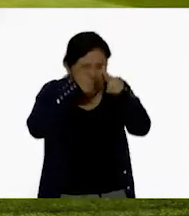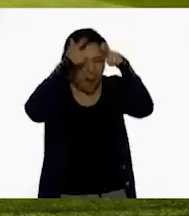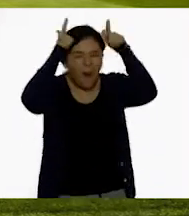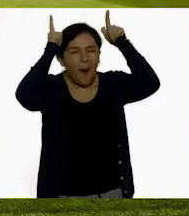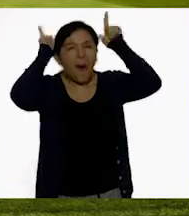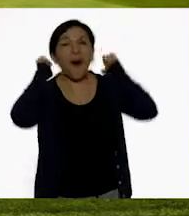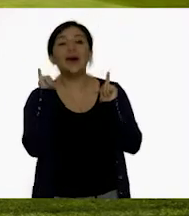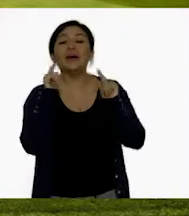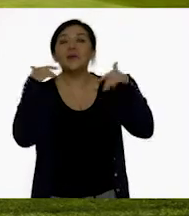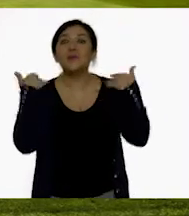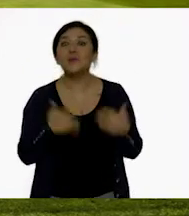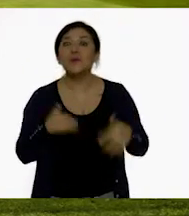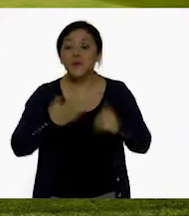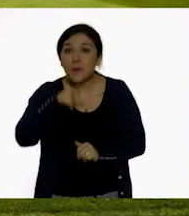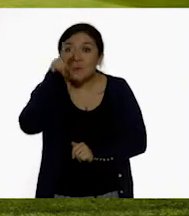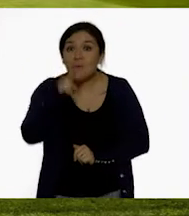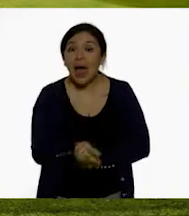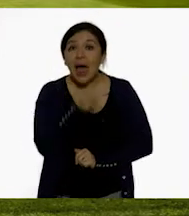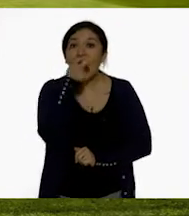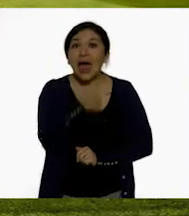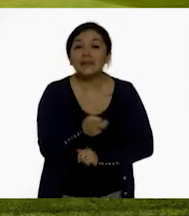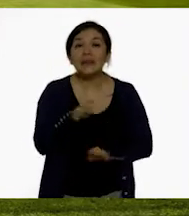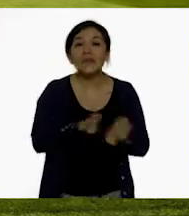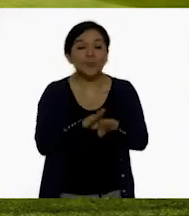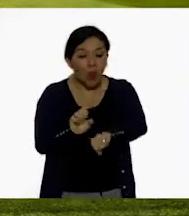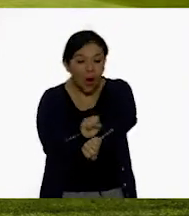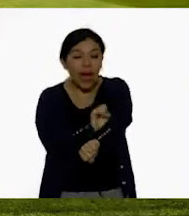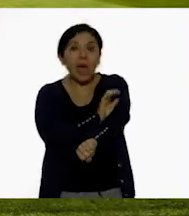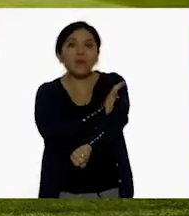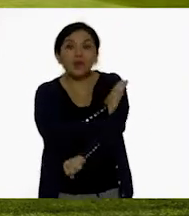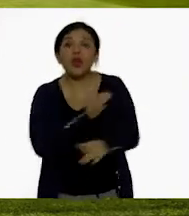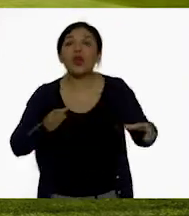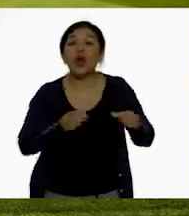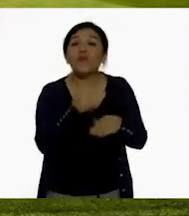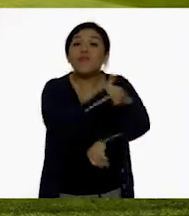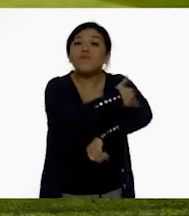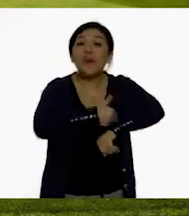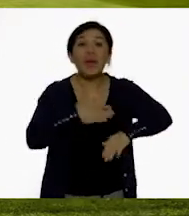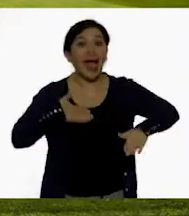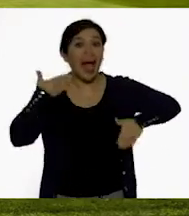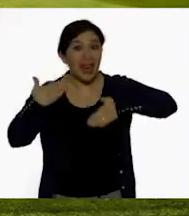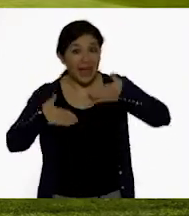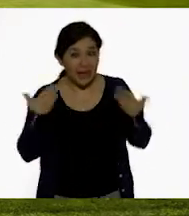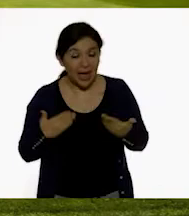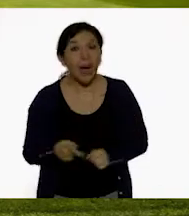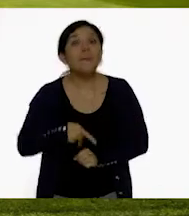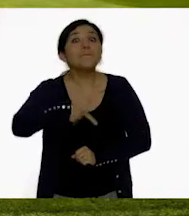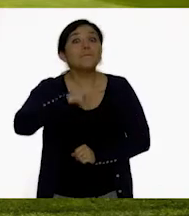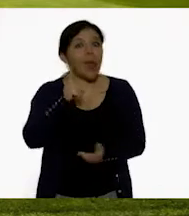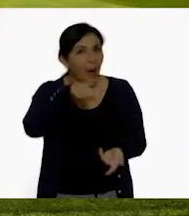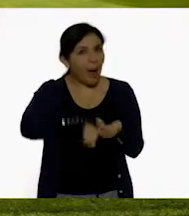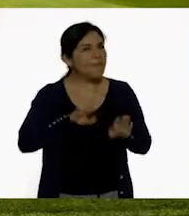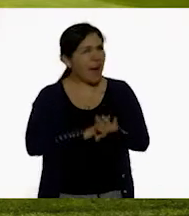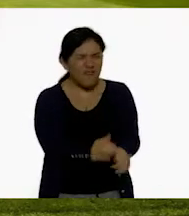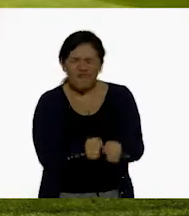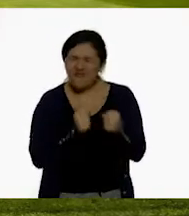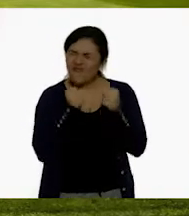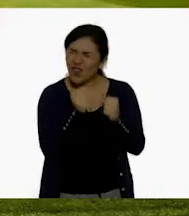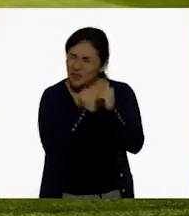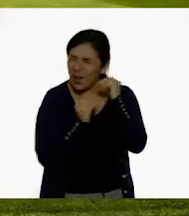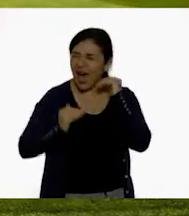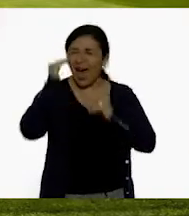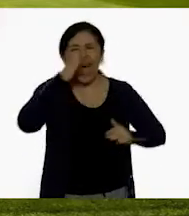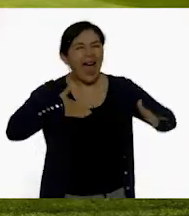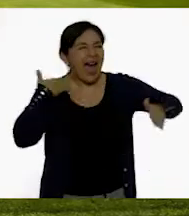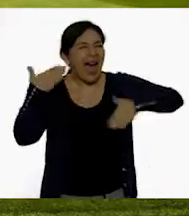eufóricos. Recuerden que esta es una de las emociones de la familia de la alegría, pero muy intensa, tal tan intensa